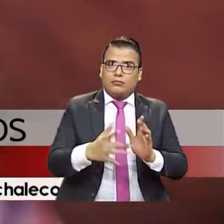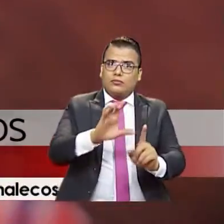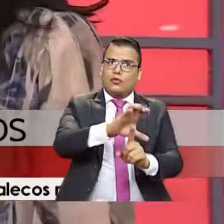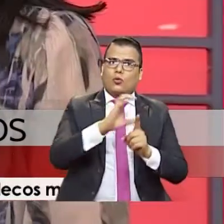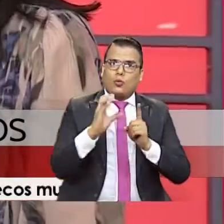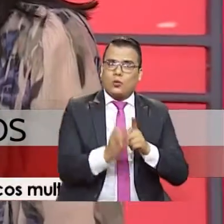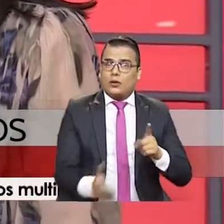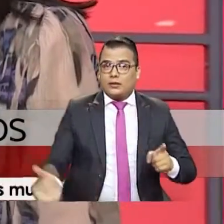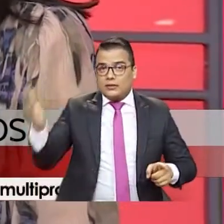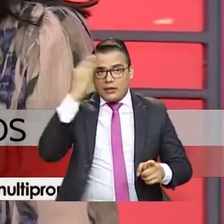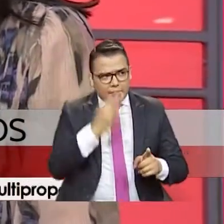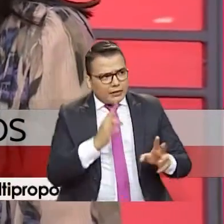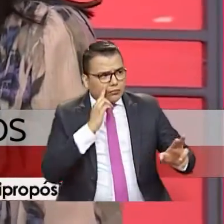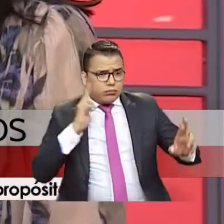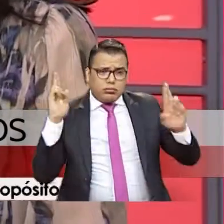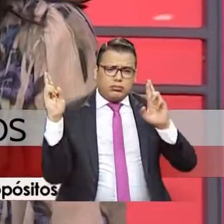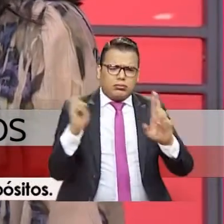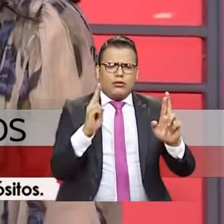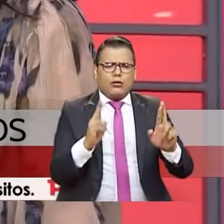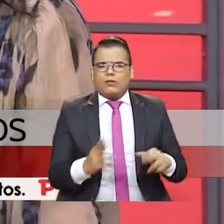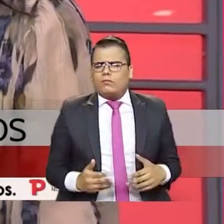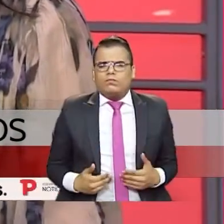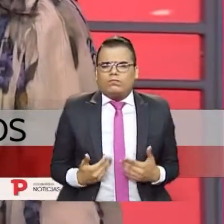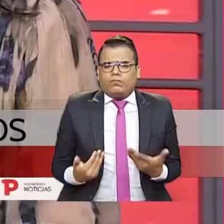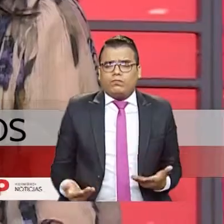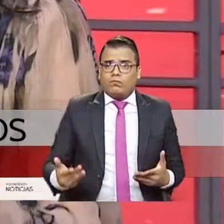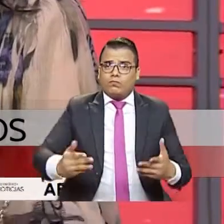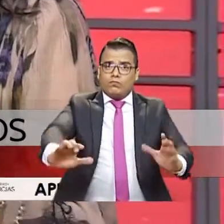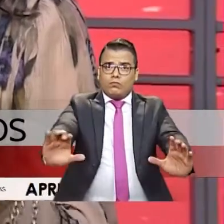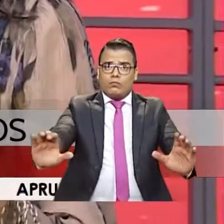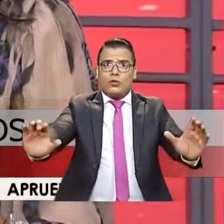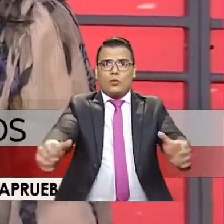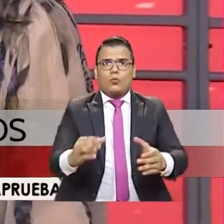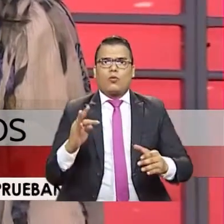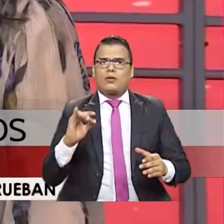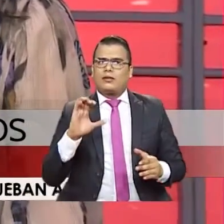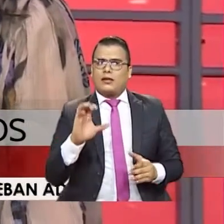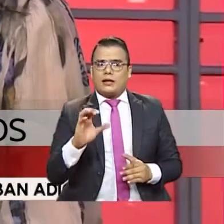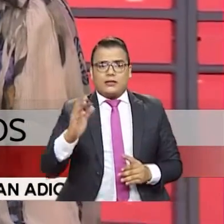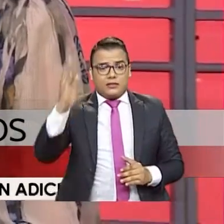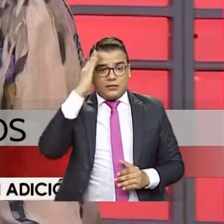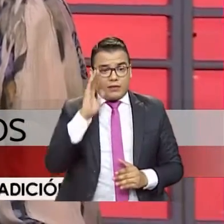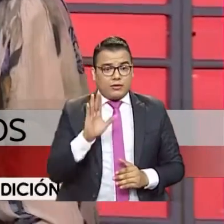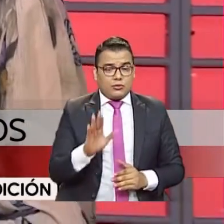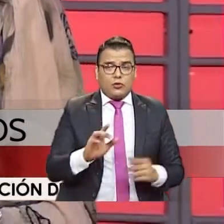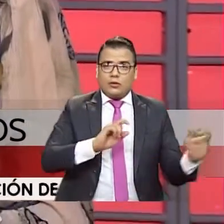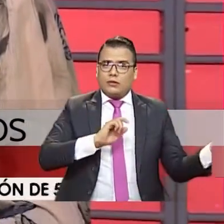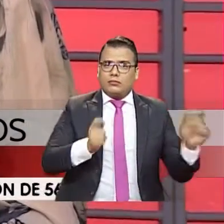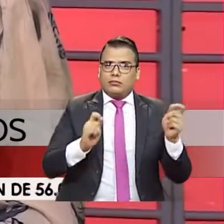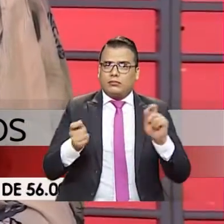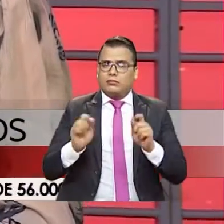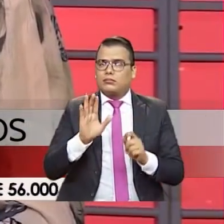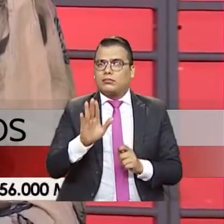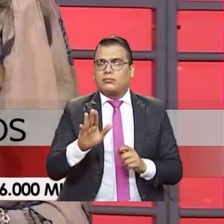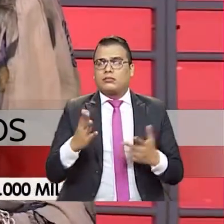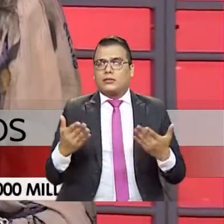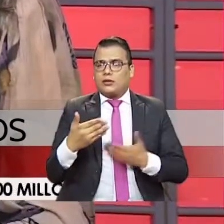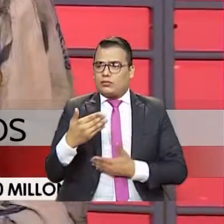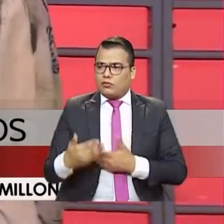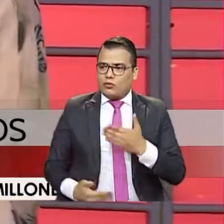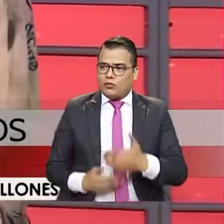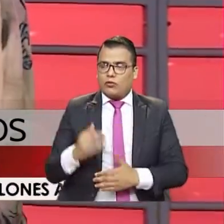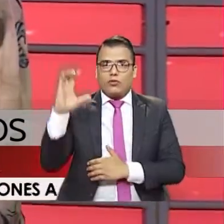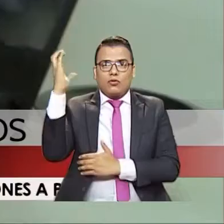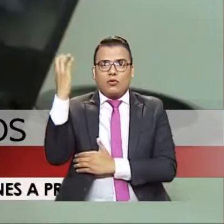reconociendo al mismo tiempo que el sector de las tecnologías de la información y las comunicaciones han evolucionado y que